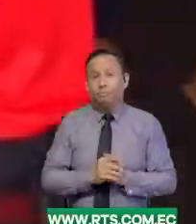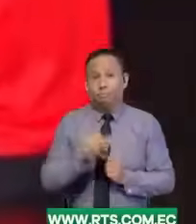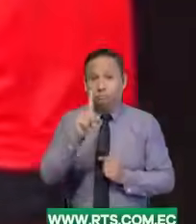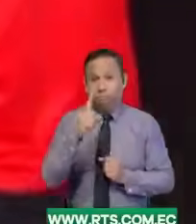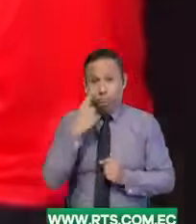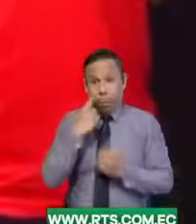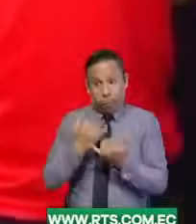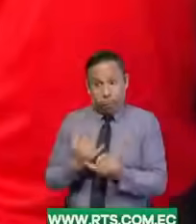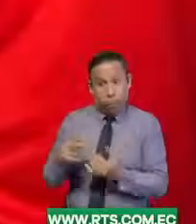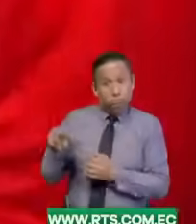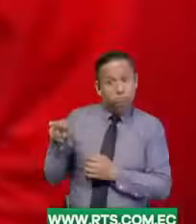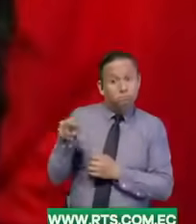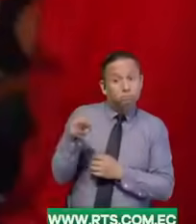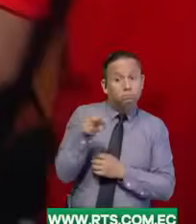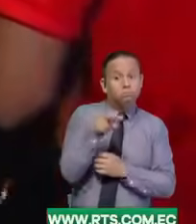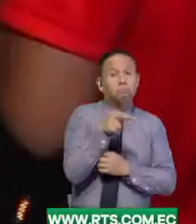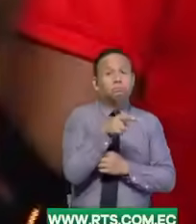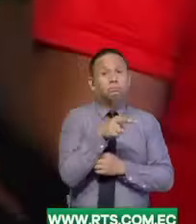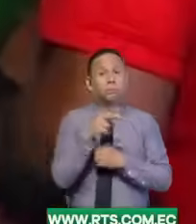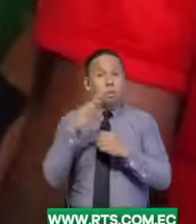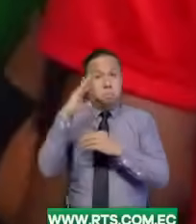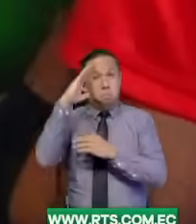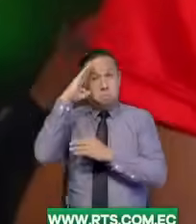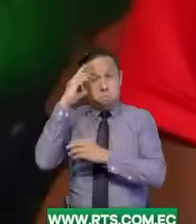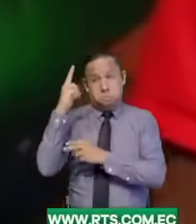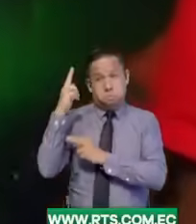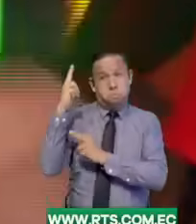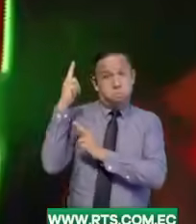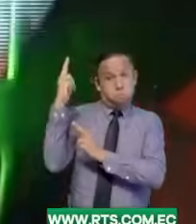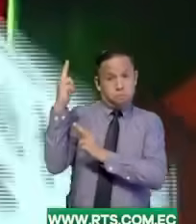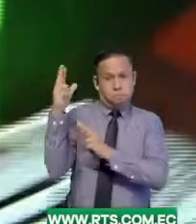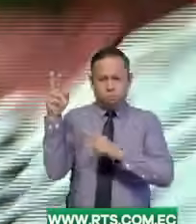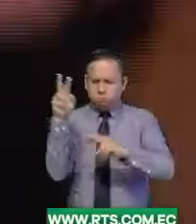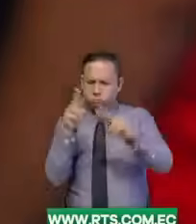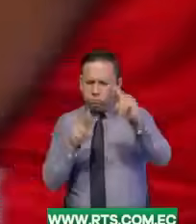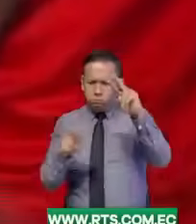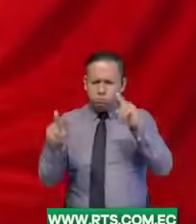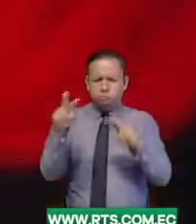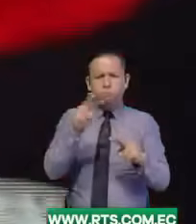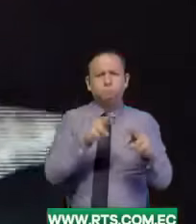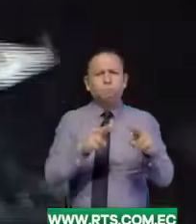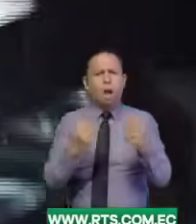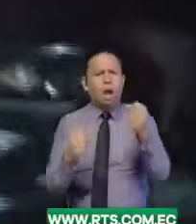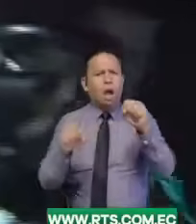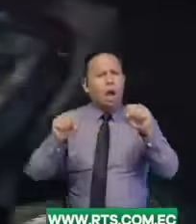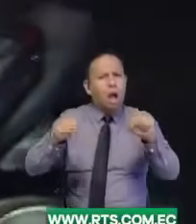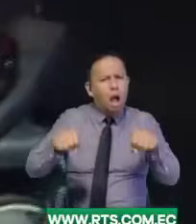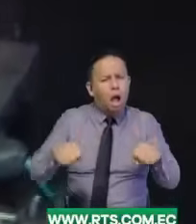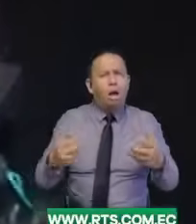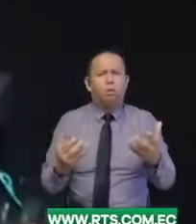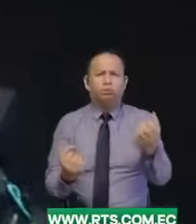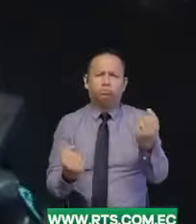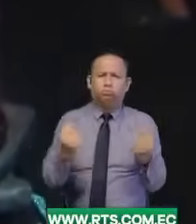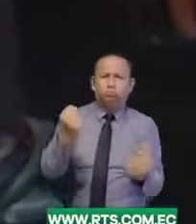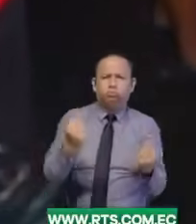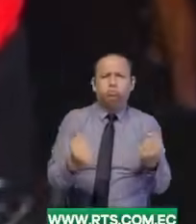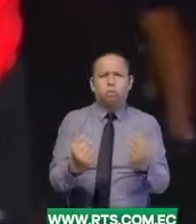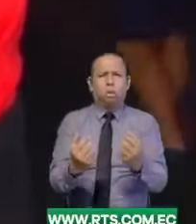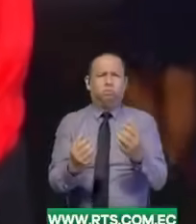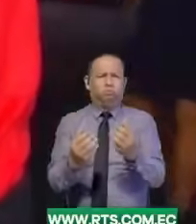se ha incrementado a esa hora de la noche, verificando motocicletas, camionetas, automóviles, vehículos